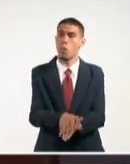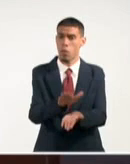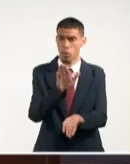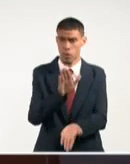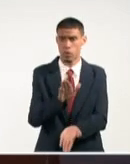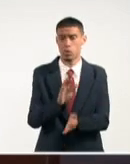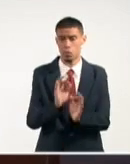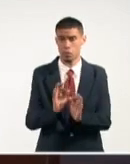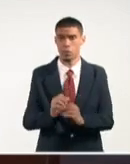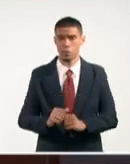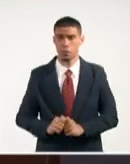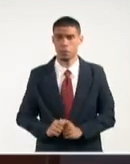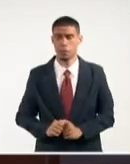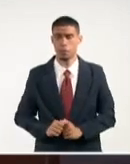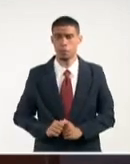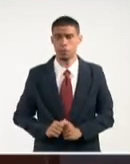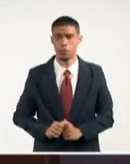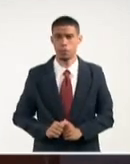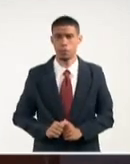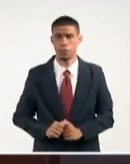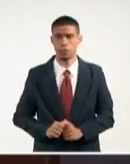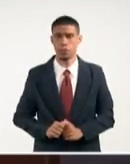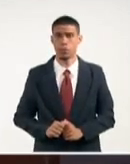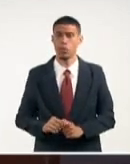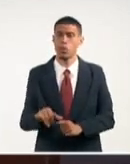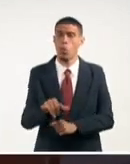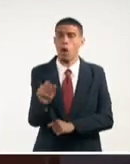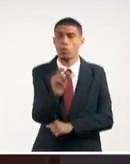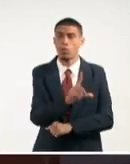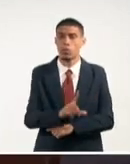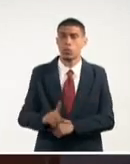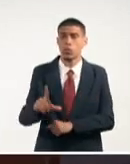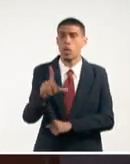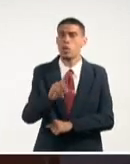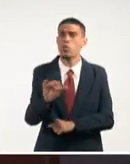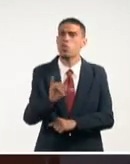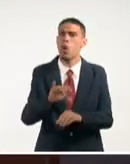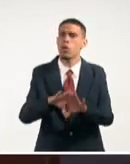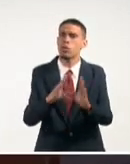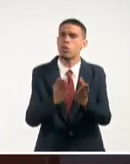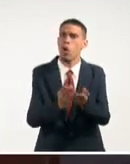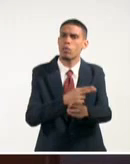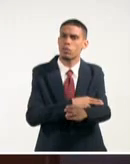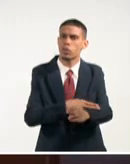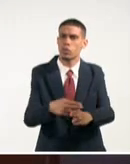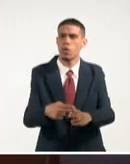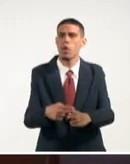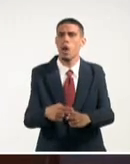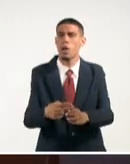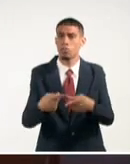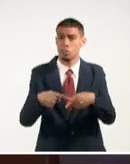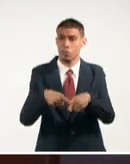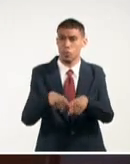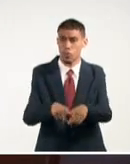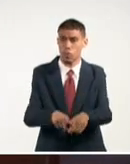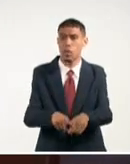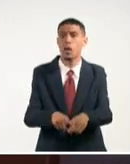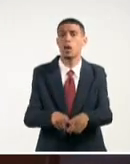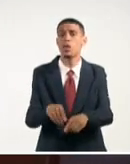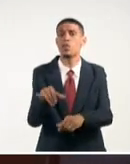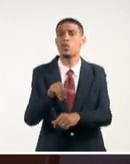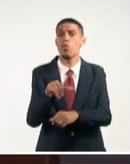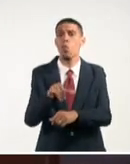la clave. En el socialismo y su obra, en la unidad y la